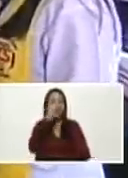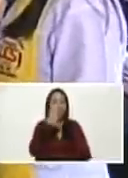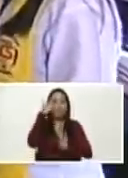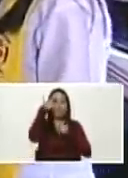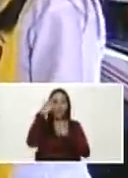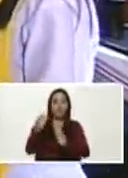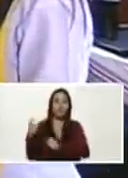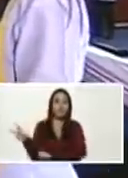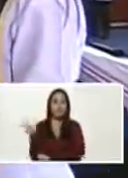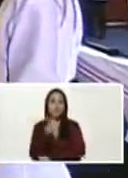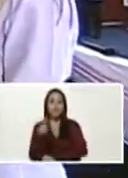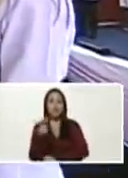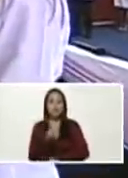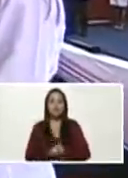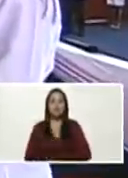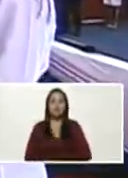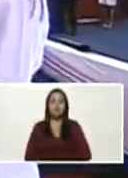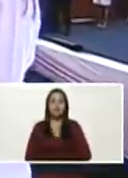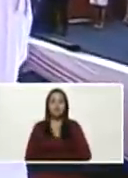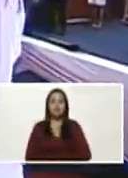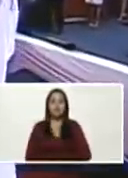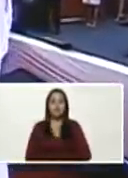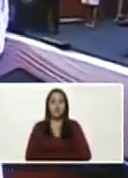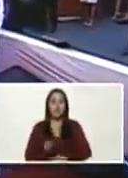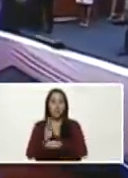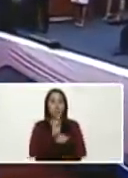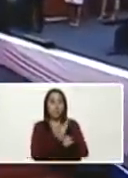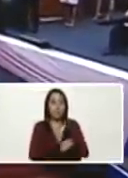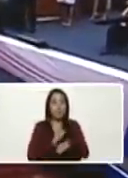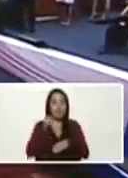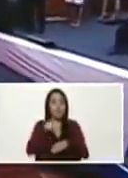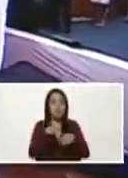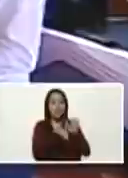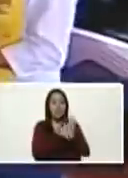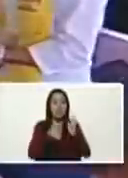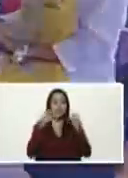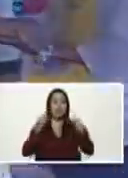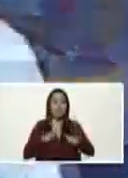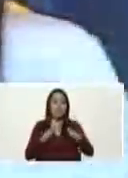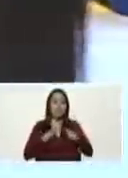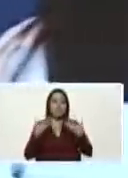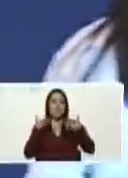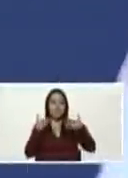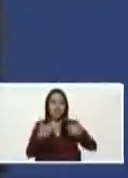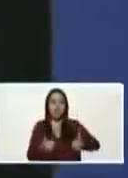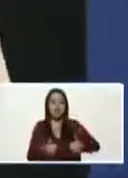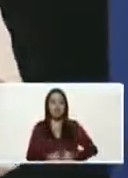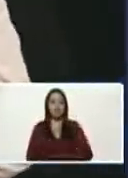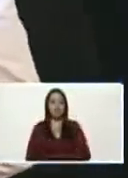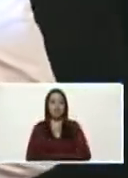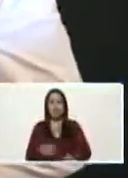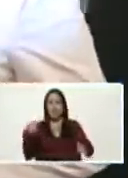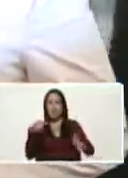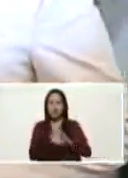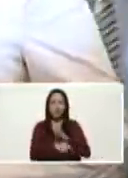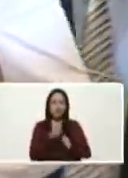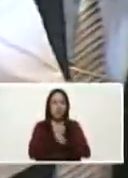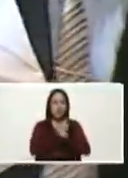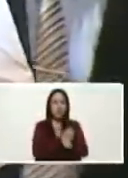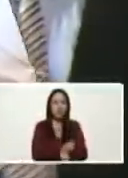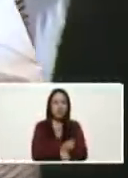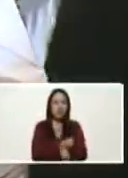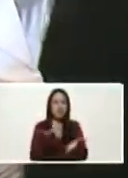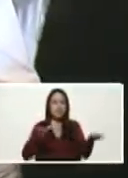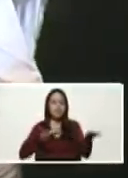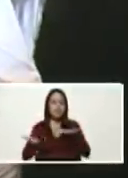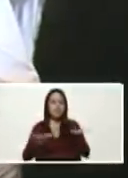República Bolivariana de Venezuela, salvaguardan este derecho a la vida y a la salud desde el más profundo amor al